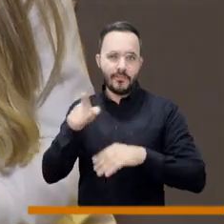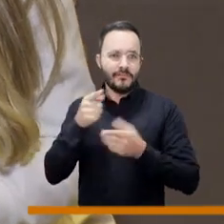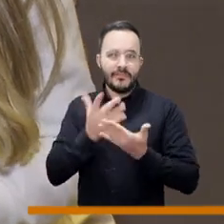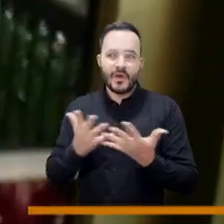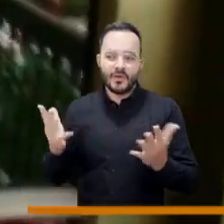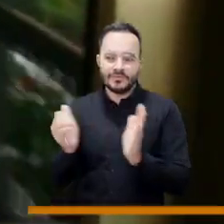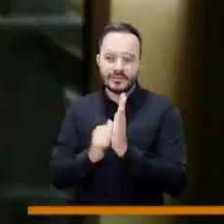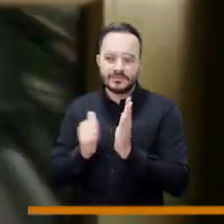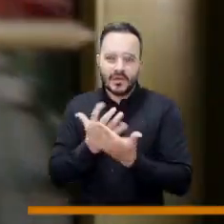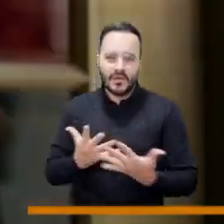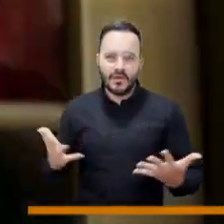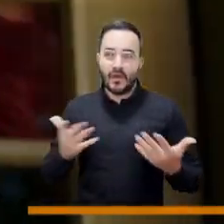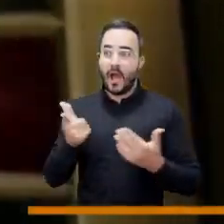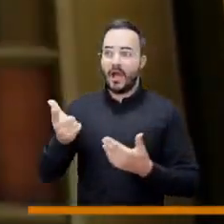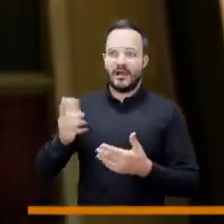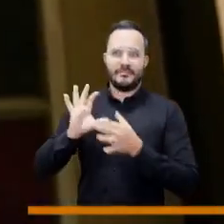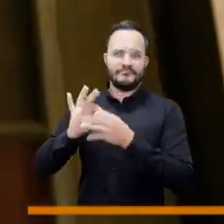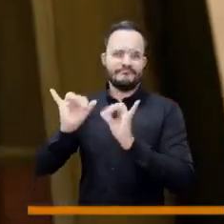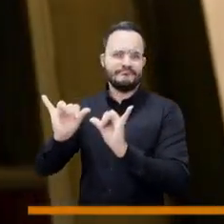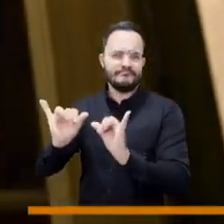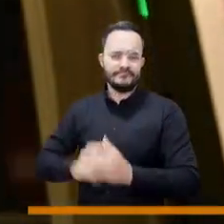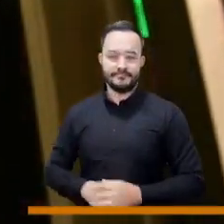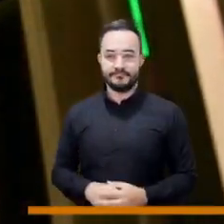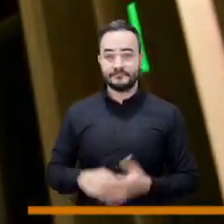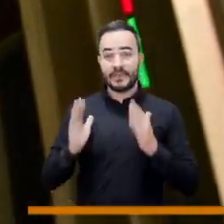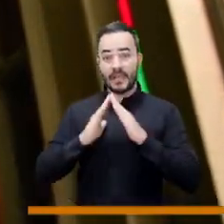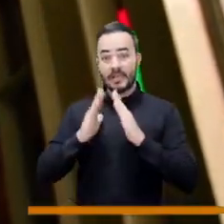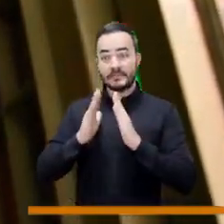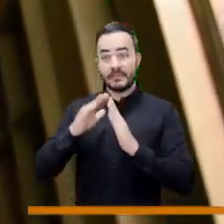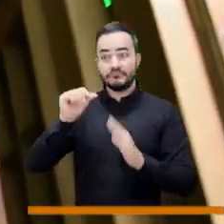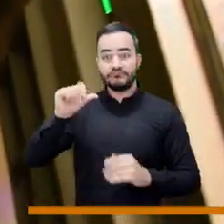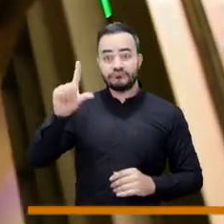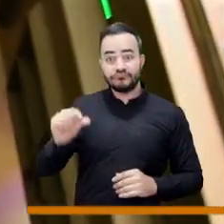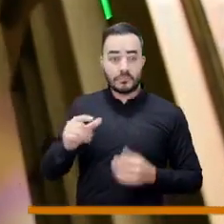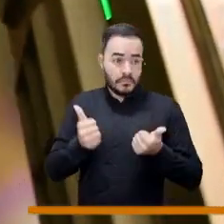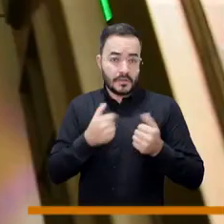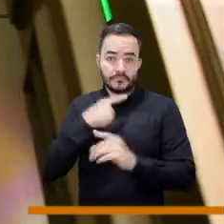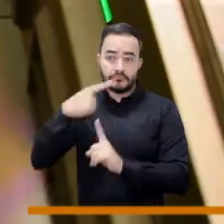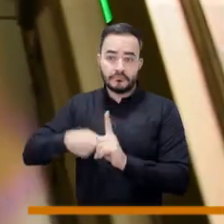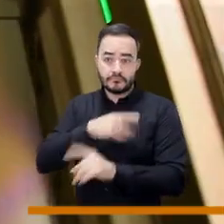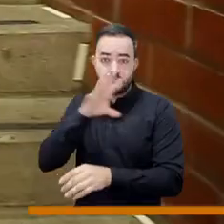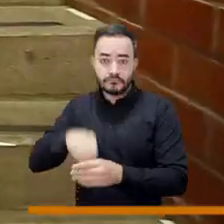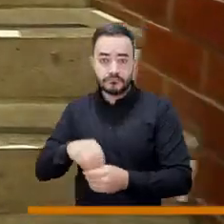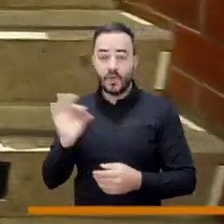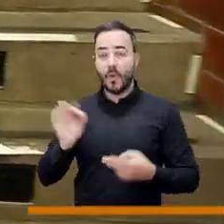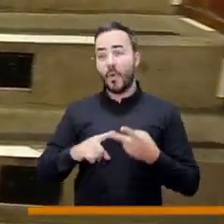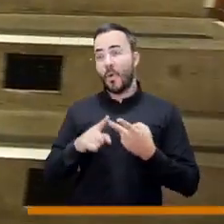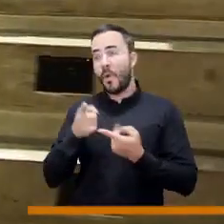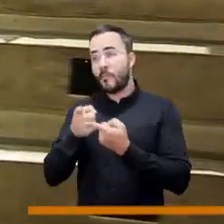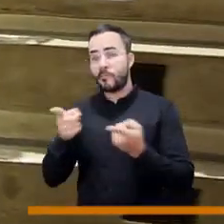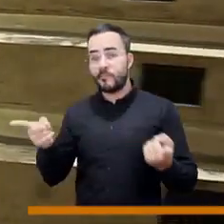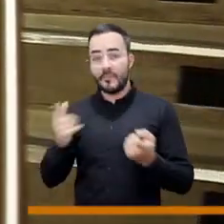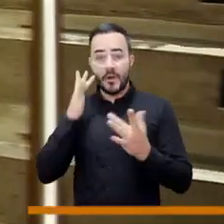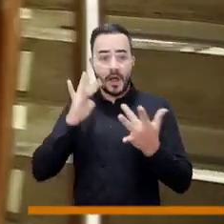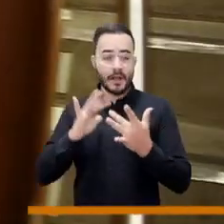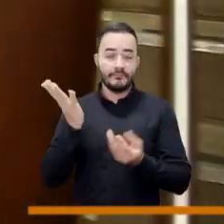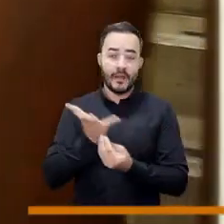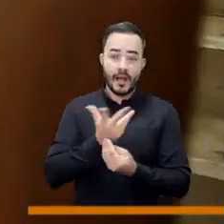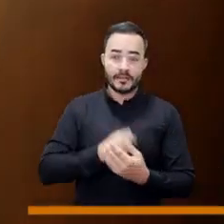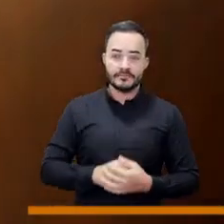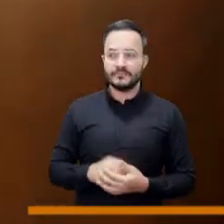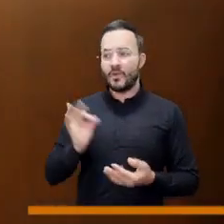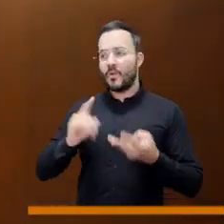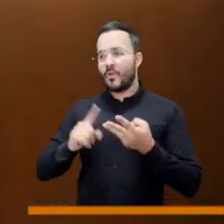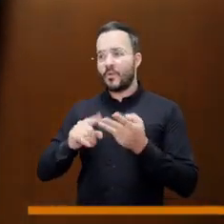usados. No solo será para vivienda de bajo costo. Los edificios reciclados podrán ser sede de entidades